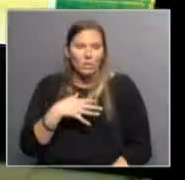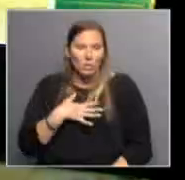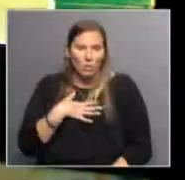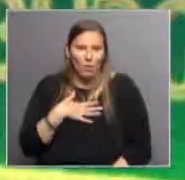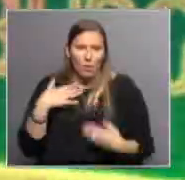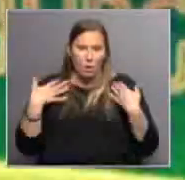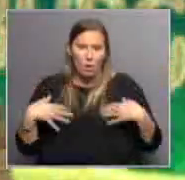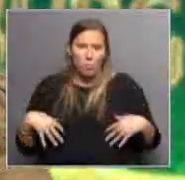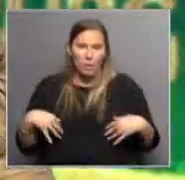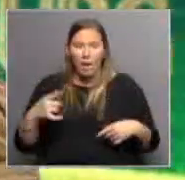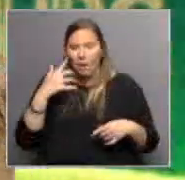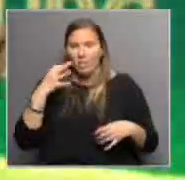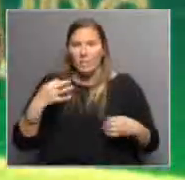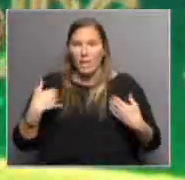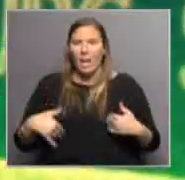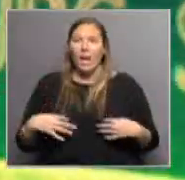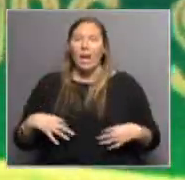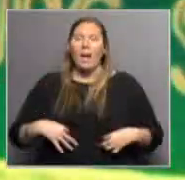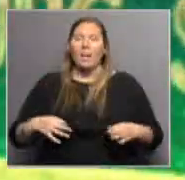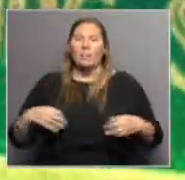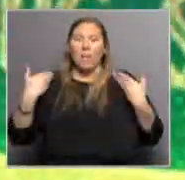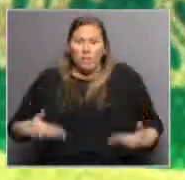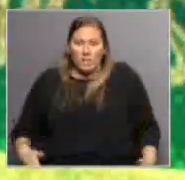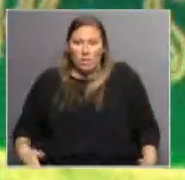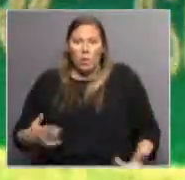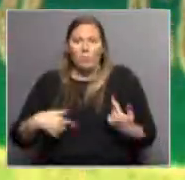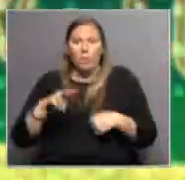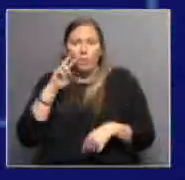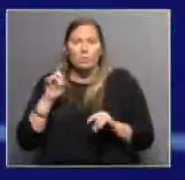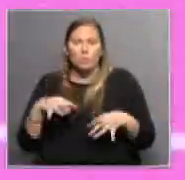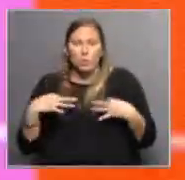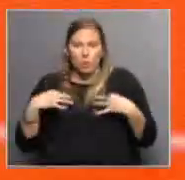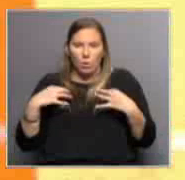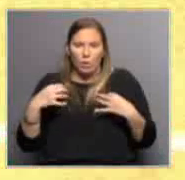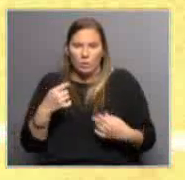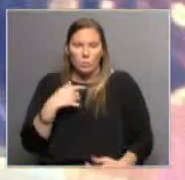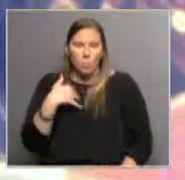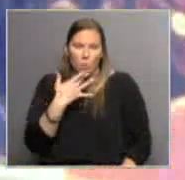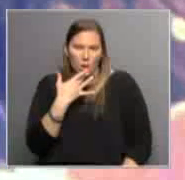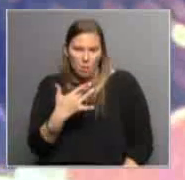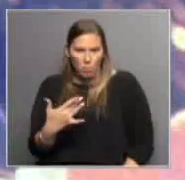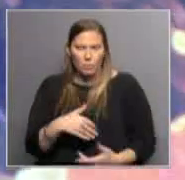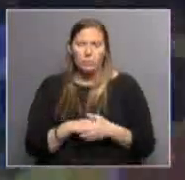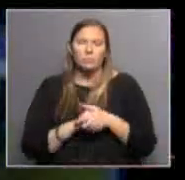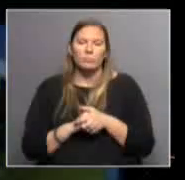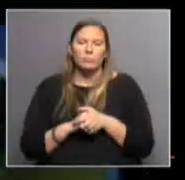tenés. Muchas, en realidad es vestido, lo que pasa es que vos me ves solo la parte de arriba, pero es un vestido muy guapo de Mechi.